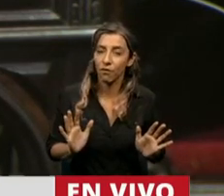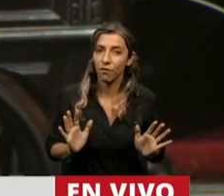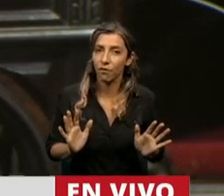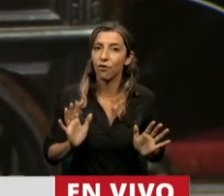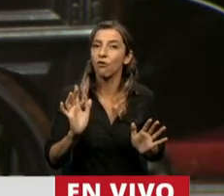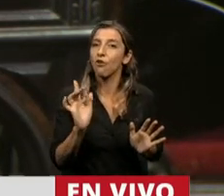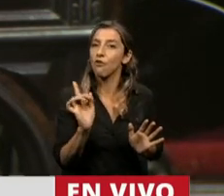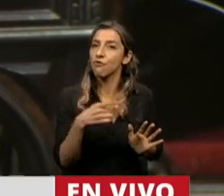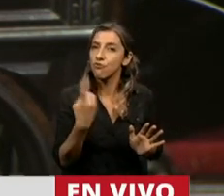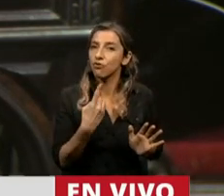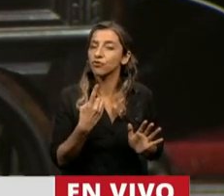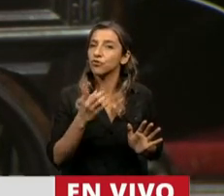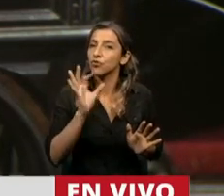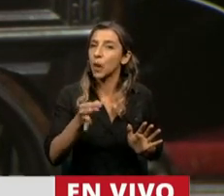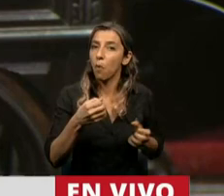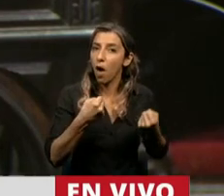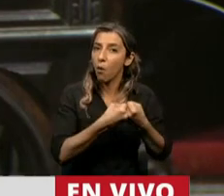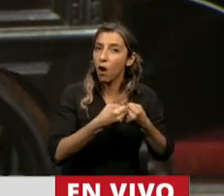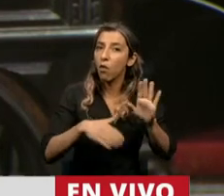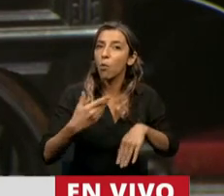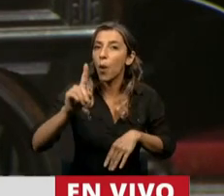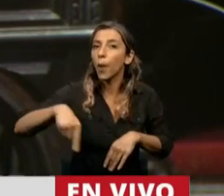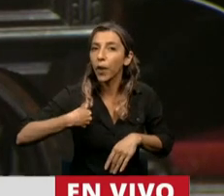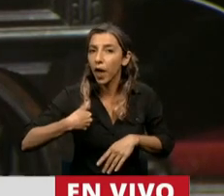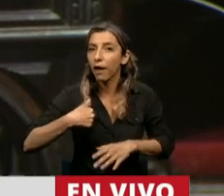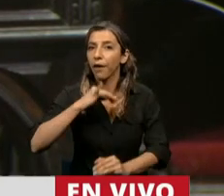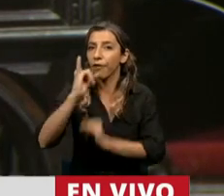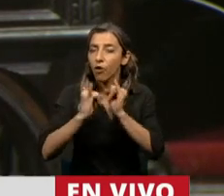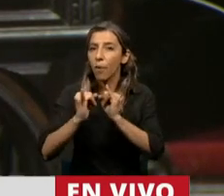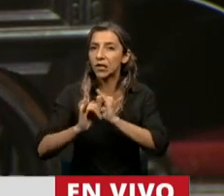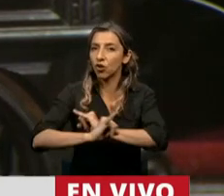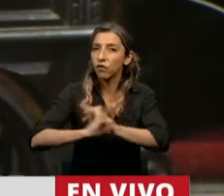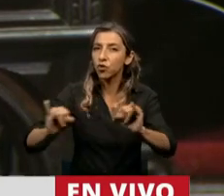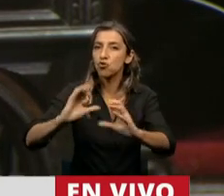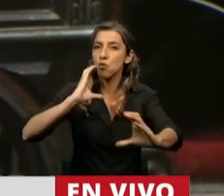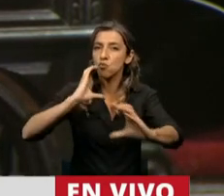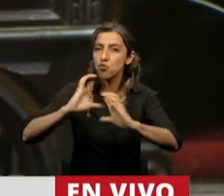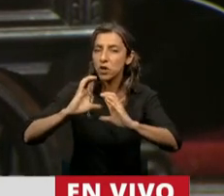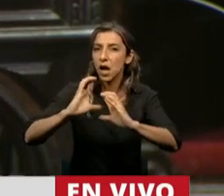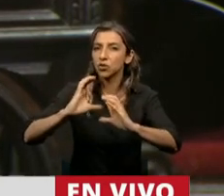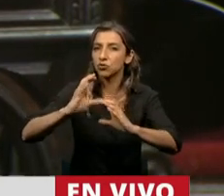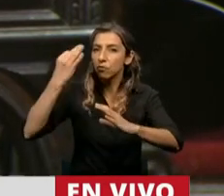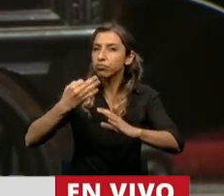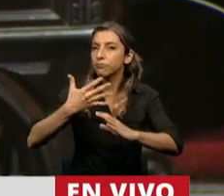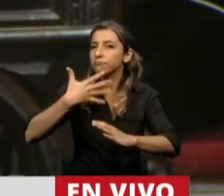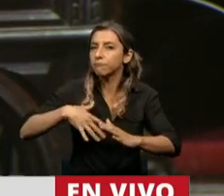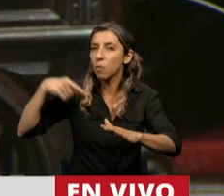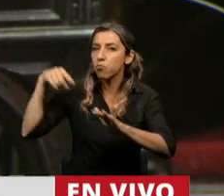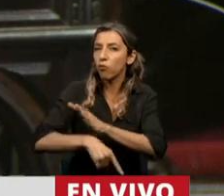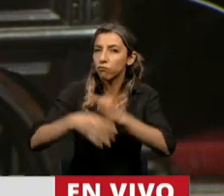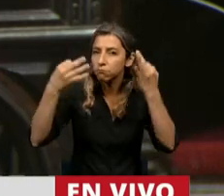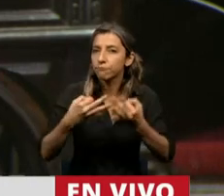no comunicar y no comprometernos con la raíz y la razón de esas cosas. No podemos hablar de